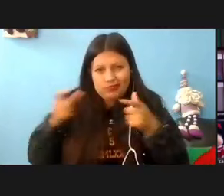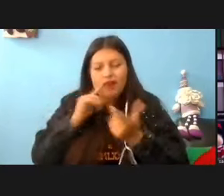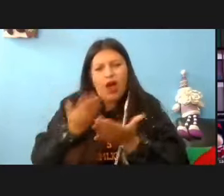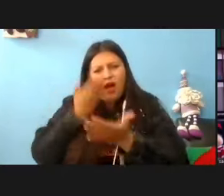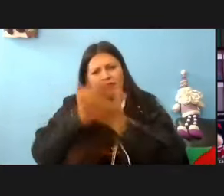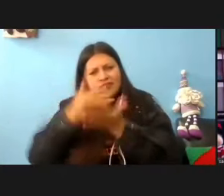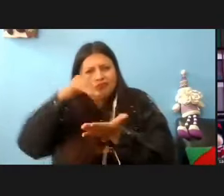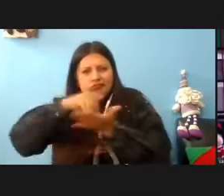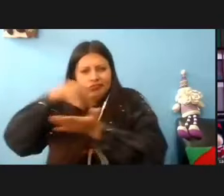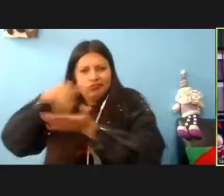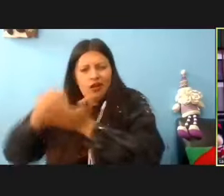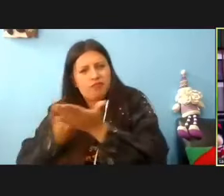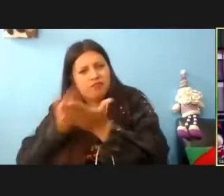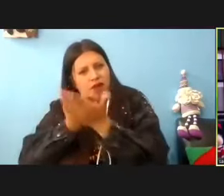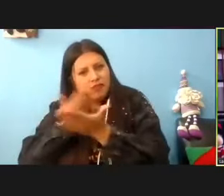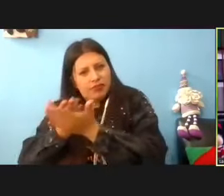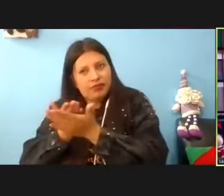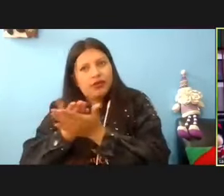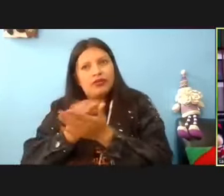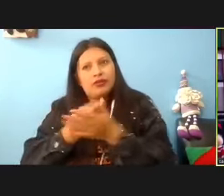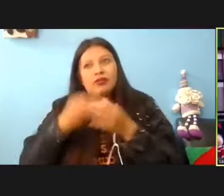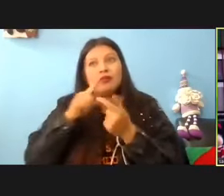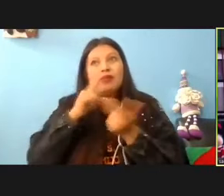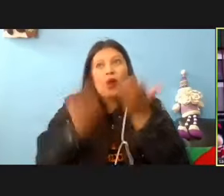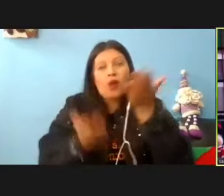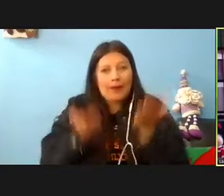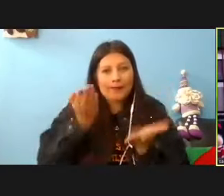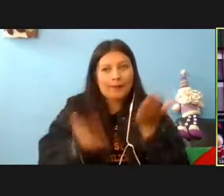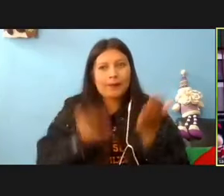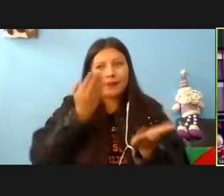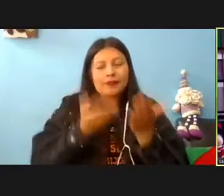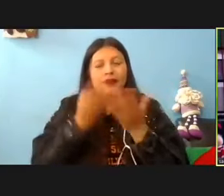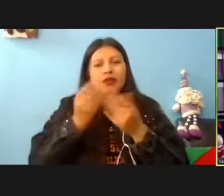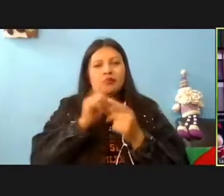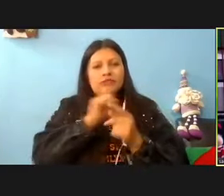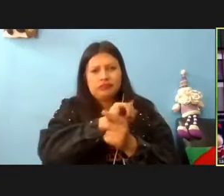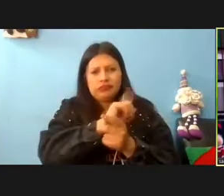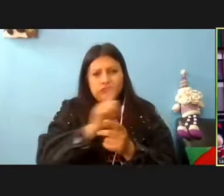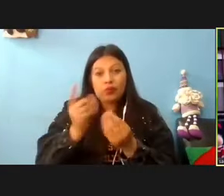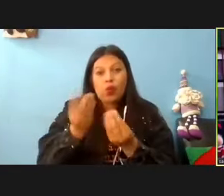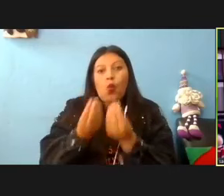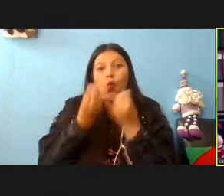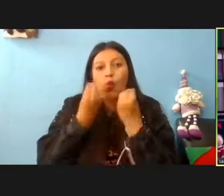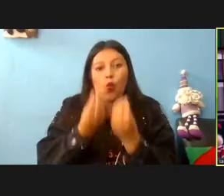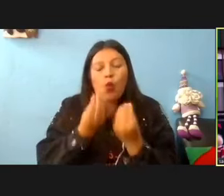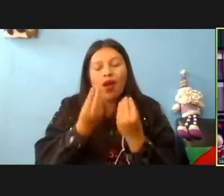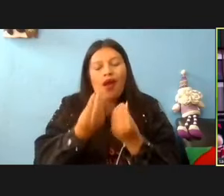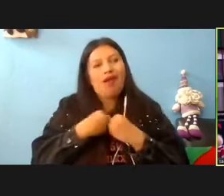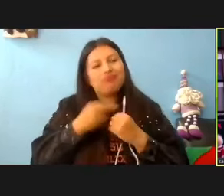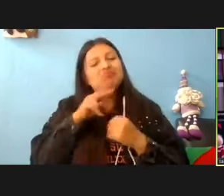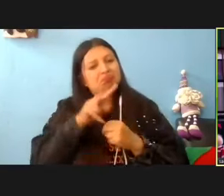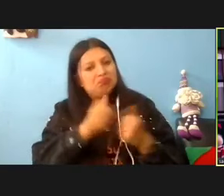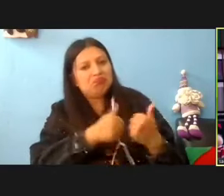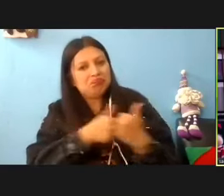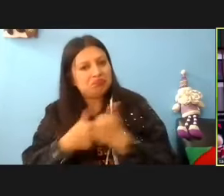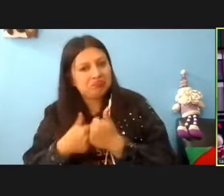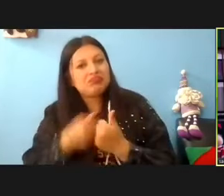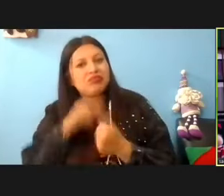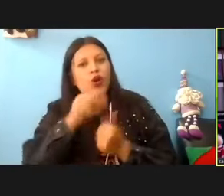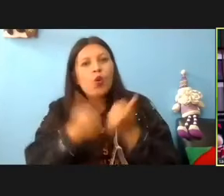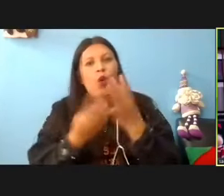ponencias. Entonces realmente el balance cuantitativo, si se quiere, es muy alentador, porque vemos que hay una